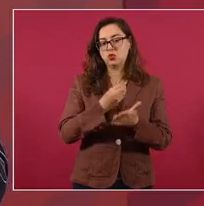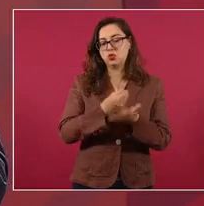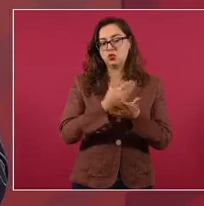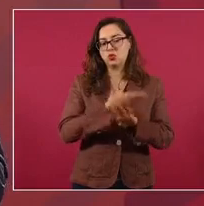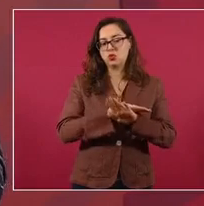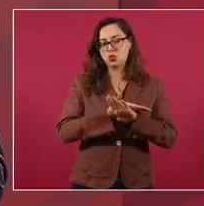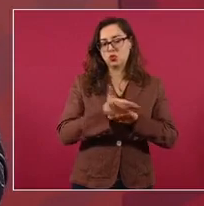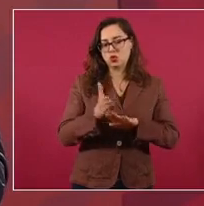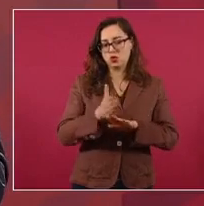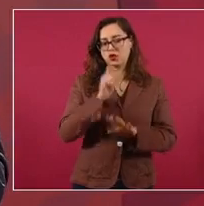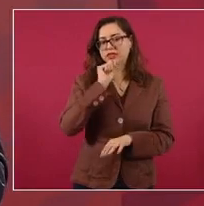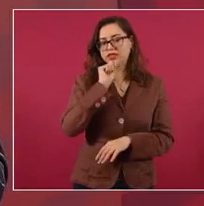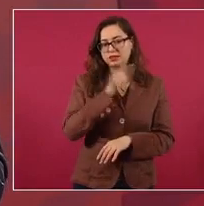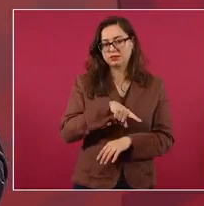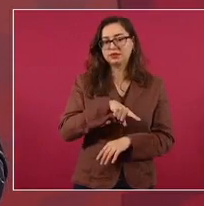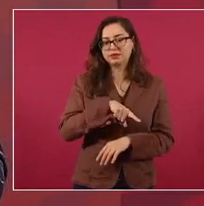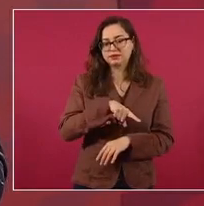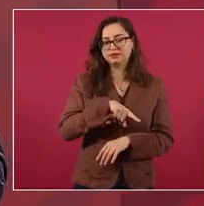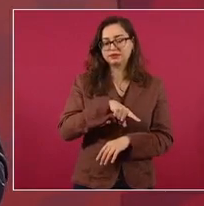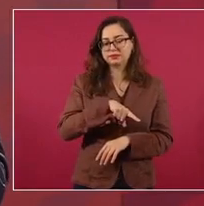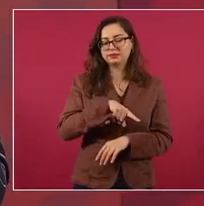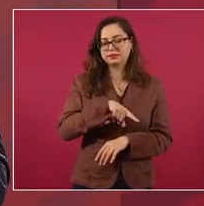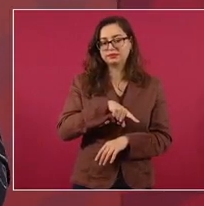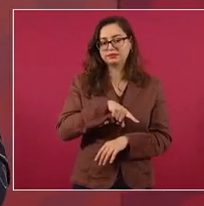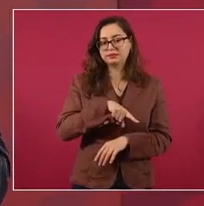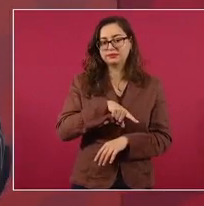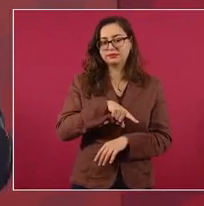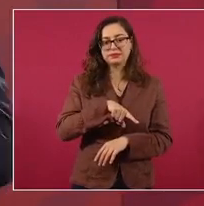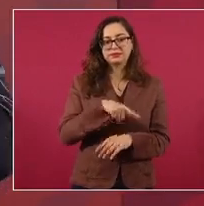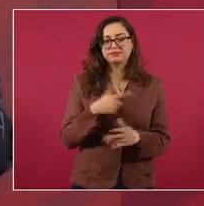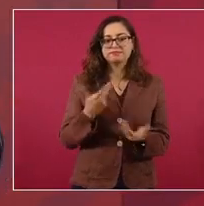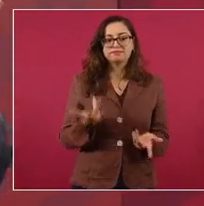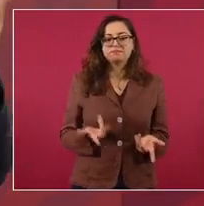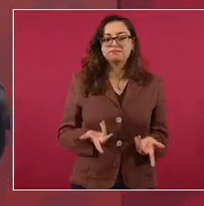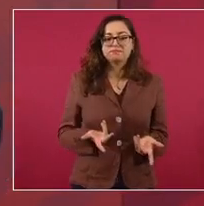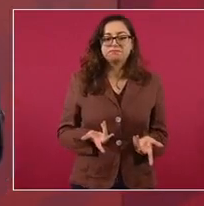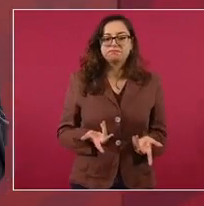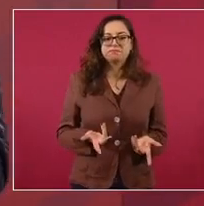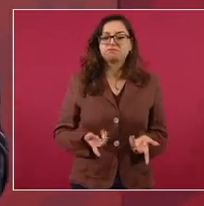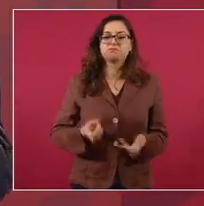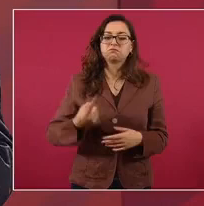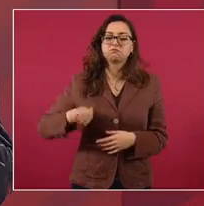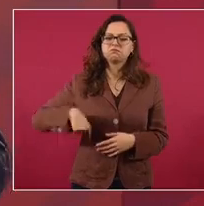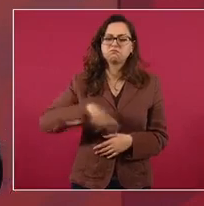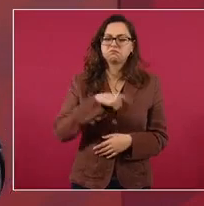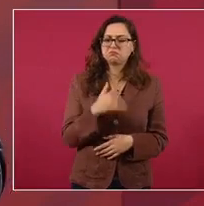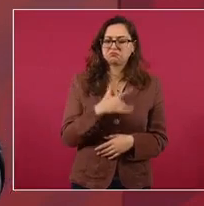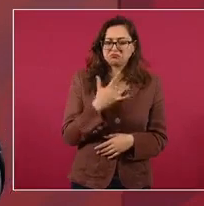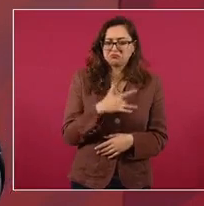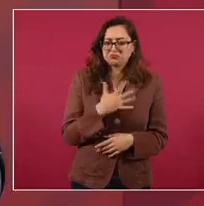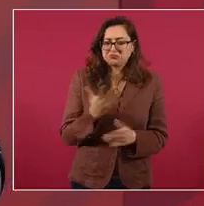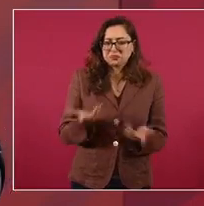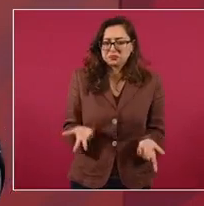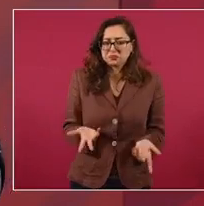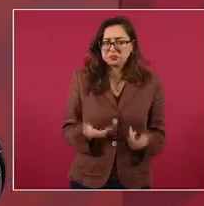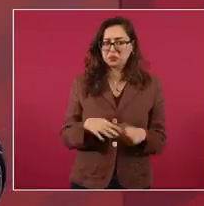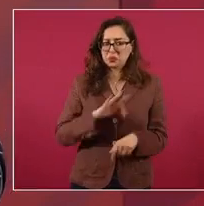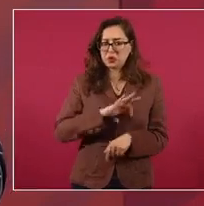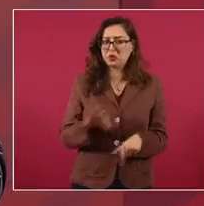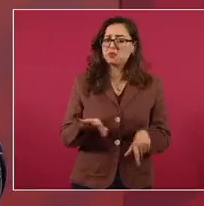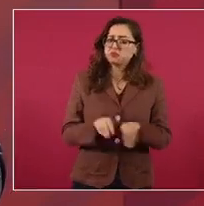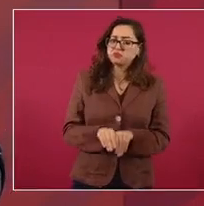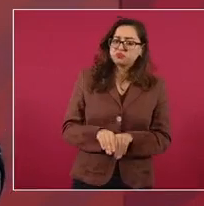O sea, ni siquiera es por nosotros, porque ya el litio es de la nación.